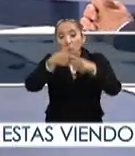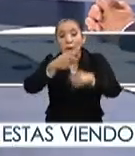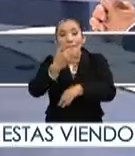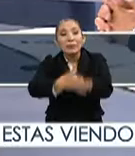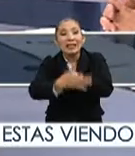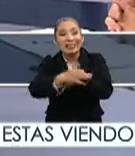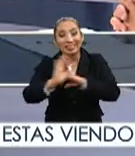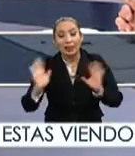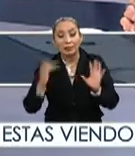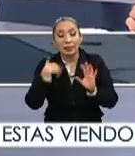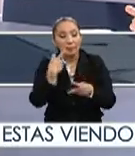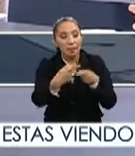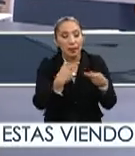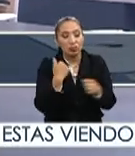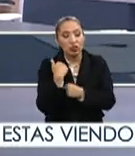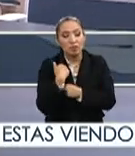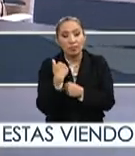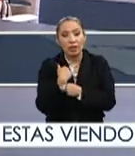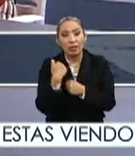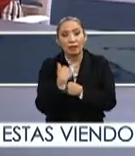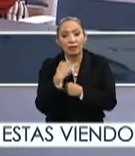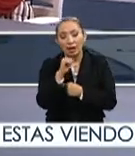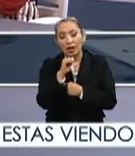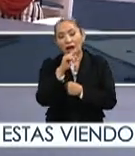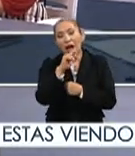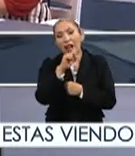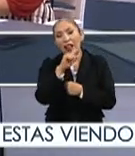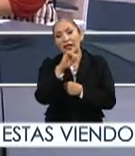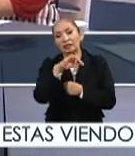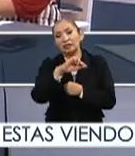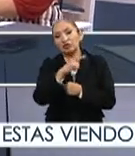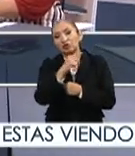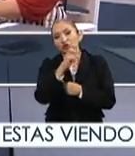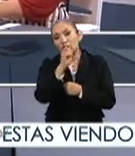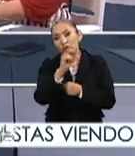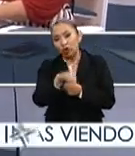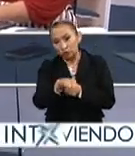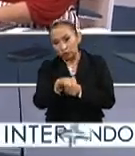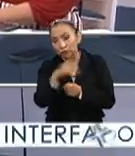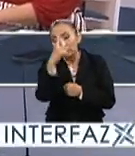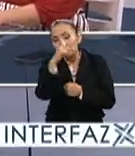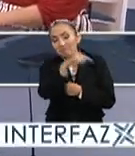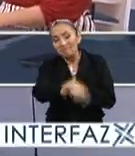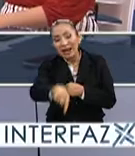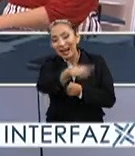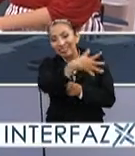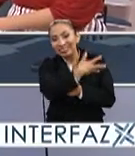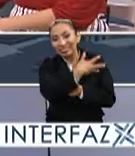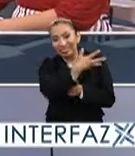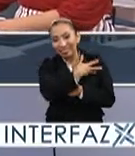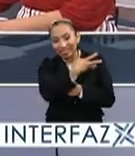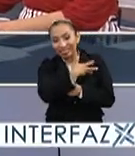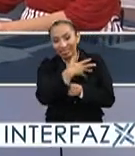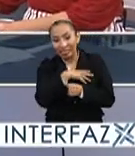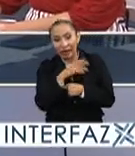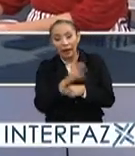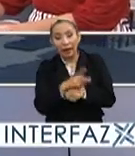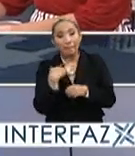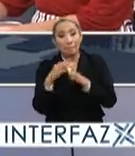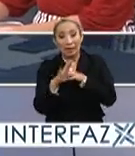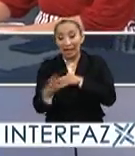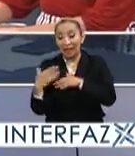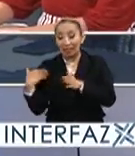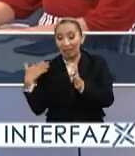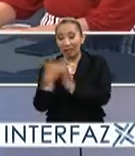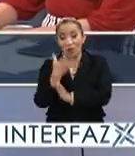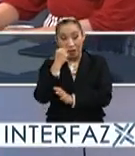bases militares, principalmente la de Arlington, para allí tener a los migrantes que